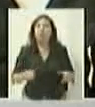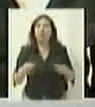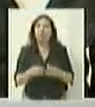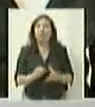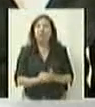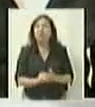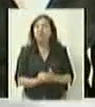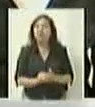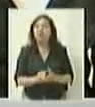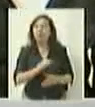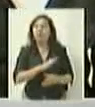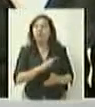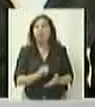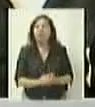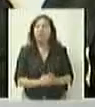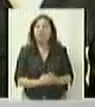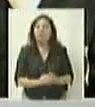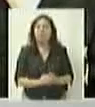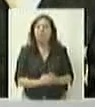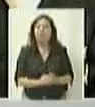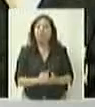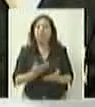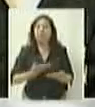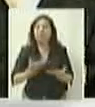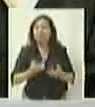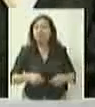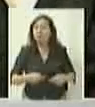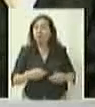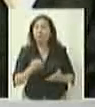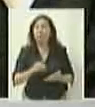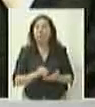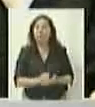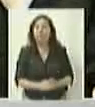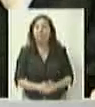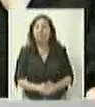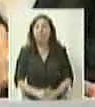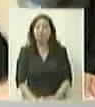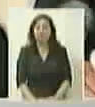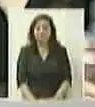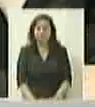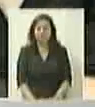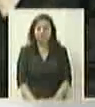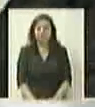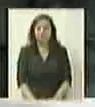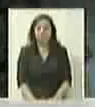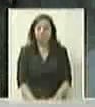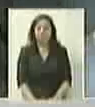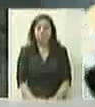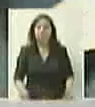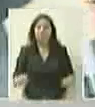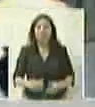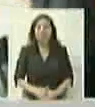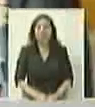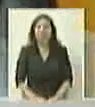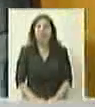Comisión de Fiscalización. No sé si alguno de nuestros colegas quiere complementar algo. Freddy Otarola. Sí, muy